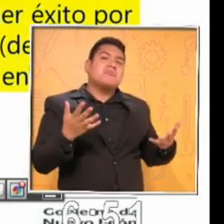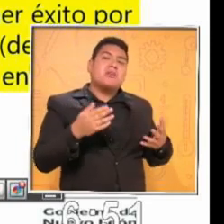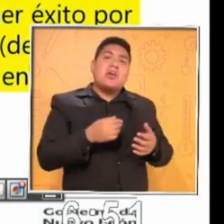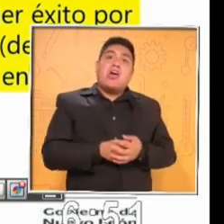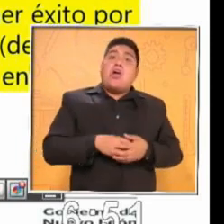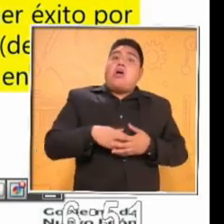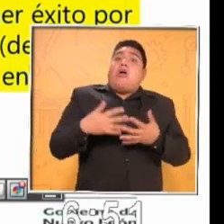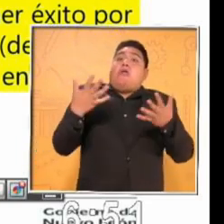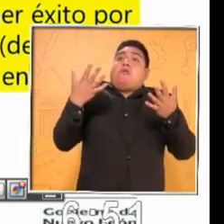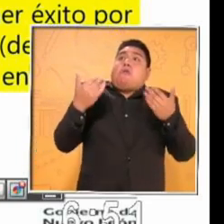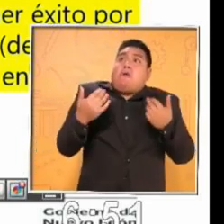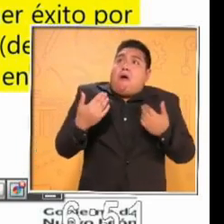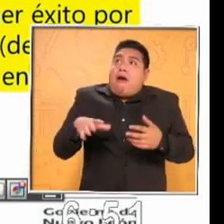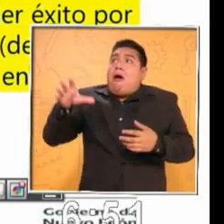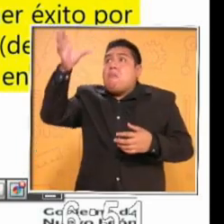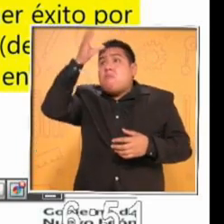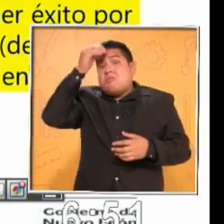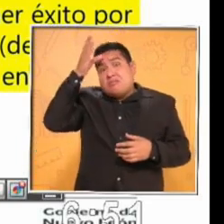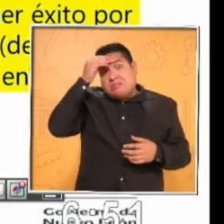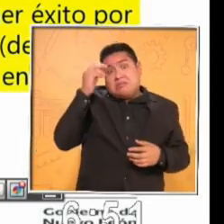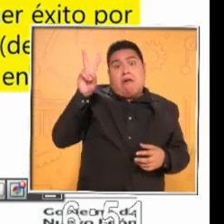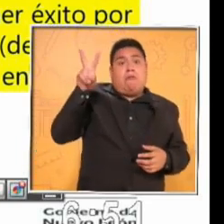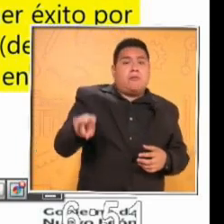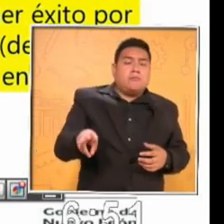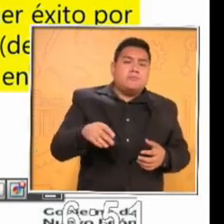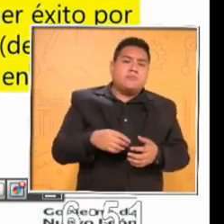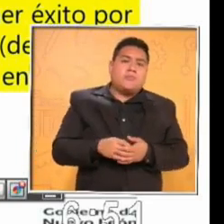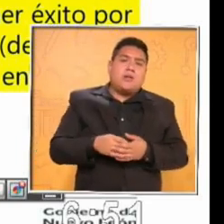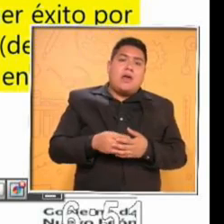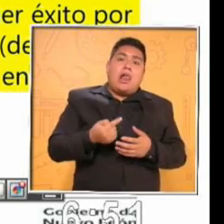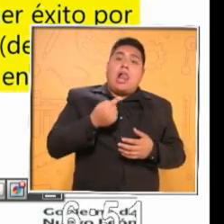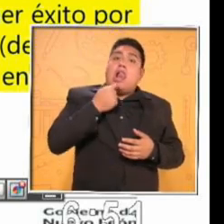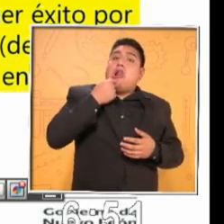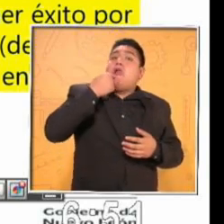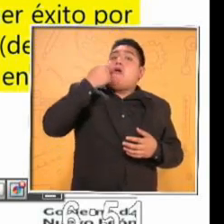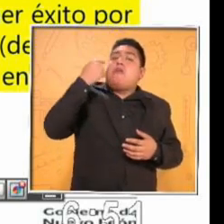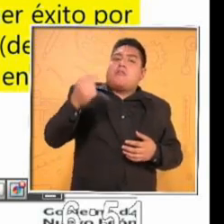verdadero aprendizaje. Ya lo dijo el propio Tim